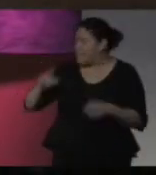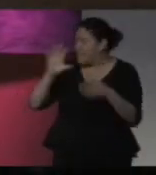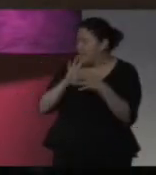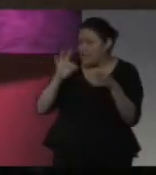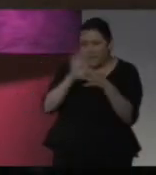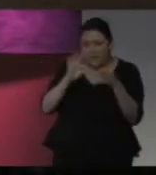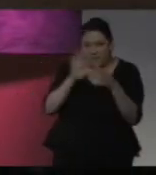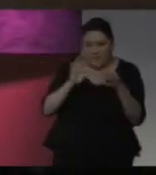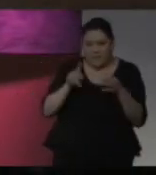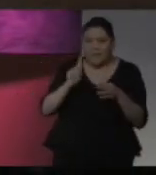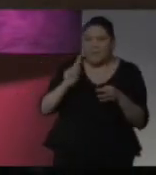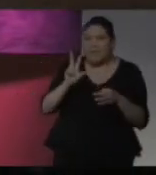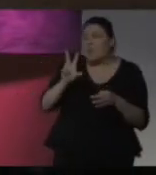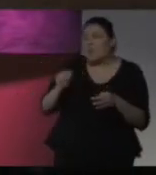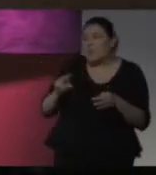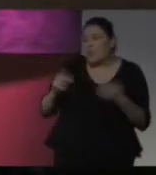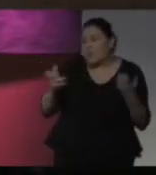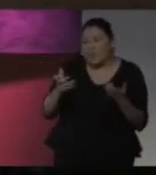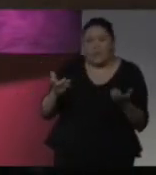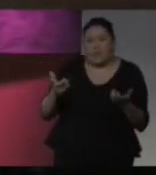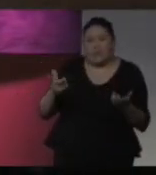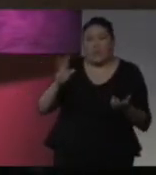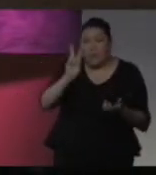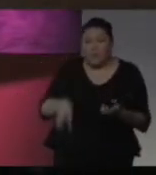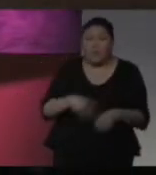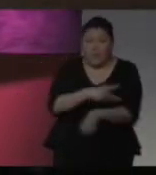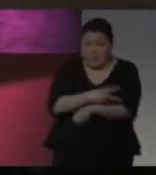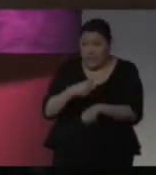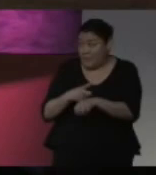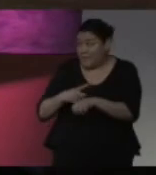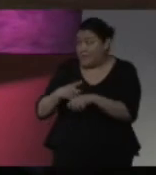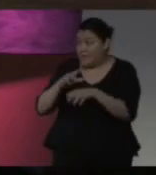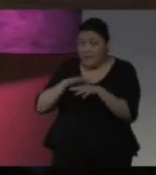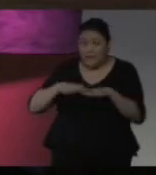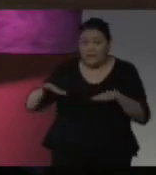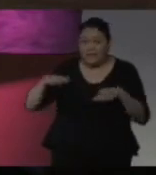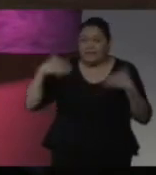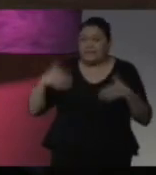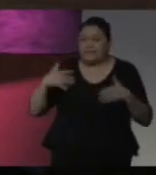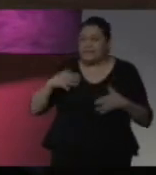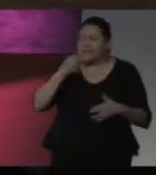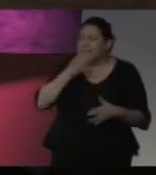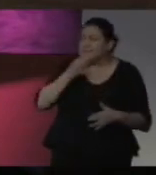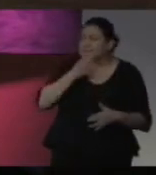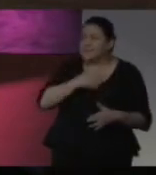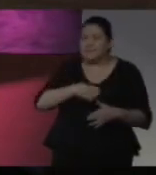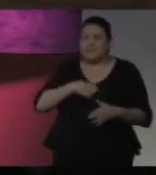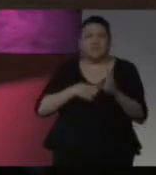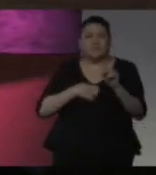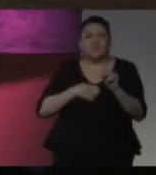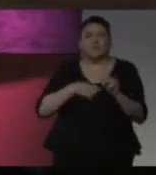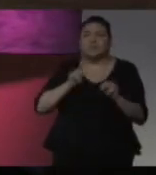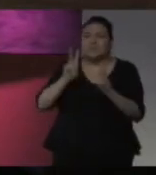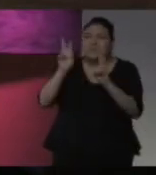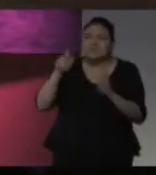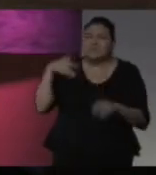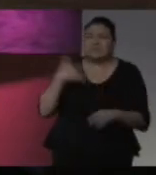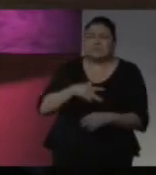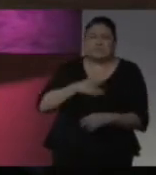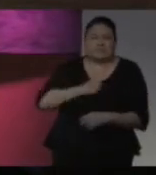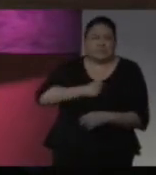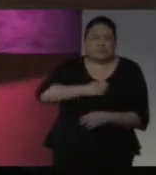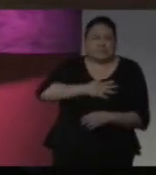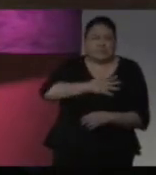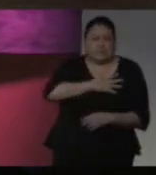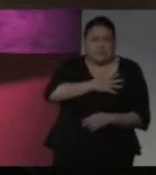Una relatoría, cosa que no hicimos. Ha sido no puedo decir festivo porque los temas son dolorosísimos, pero